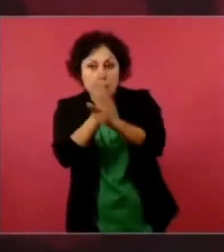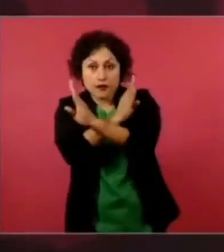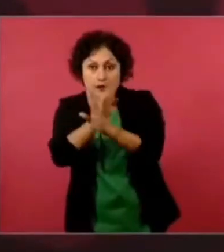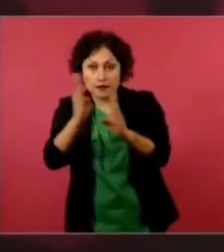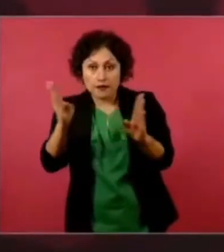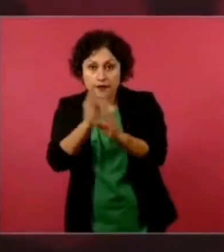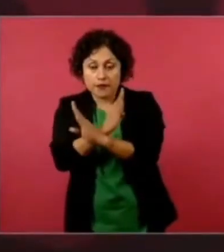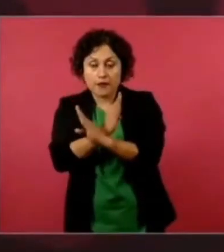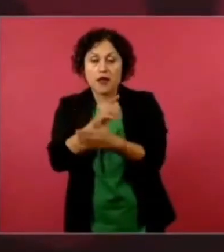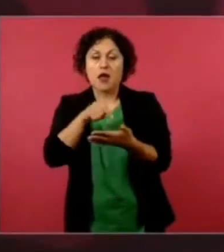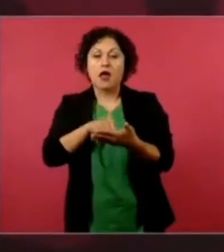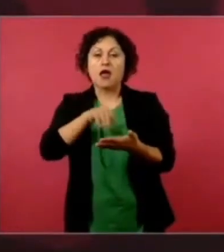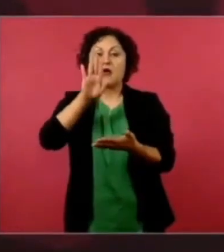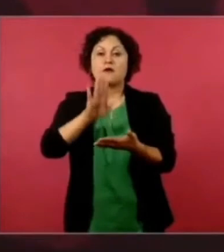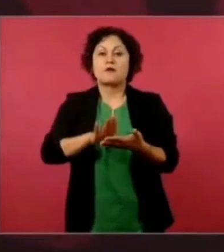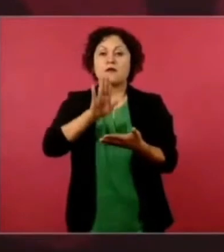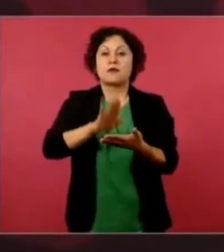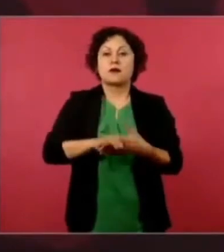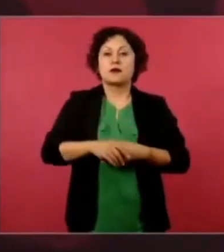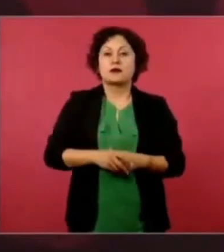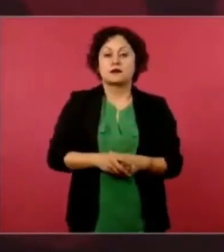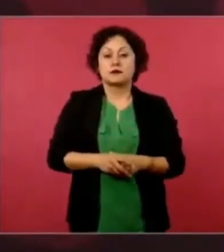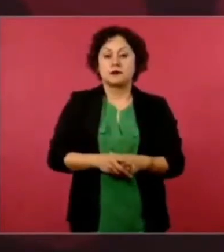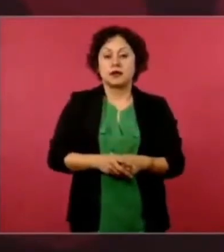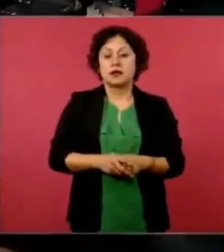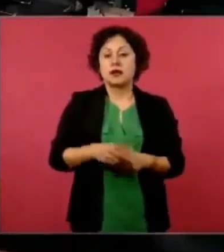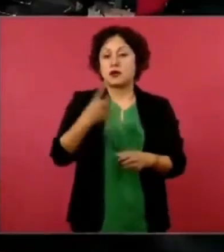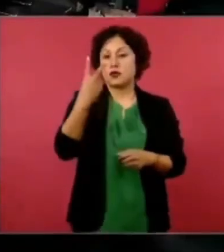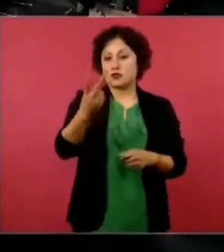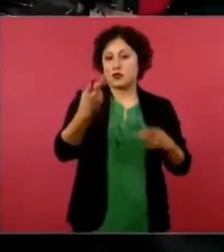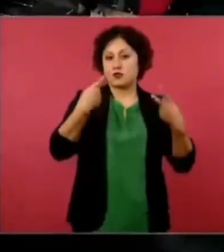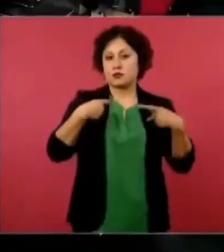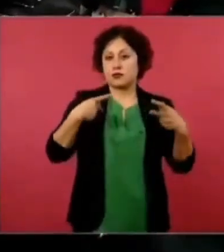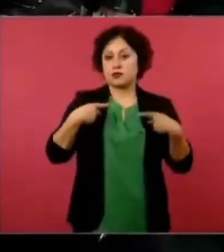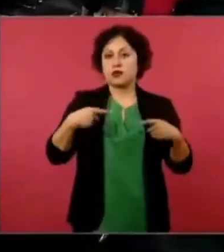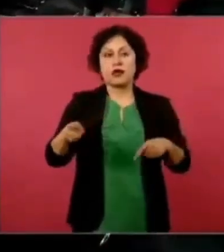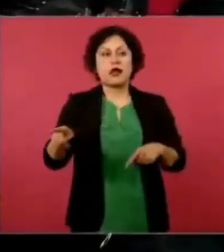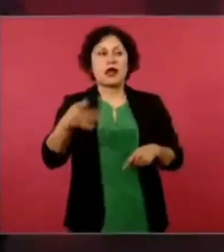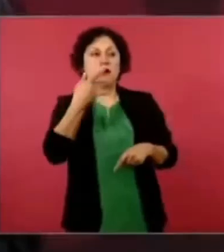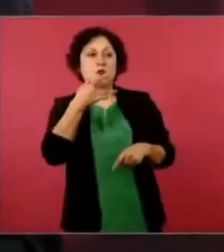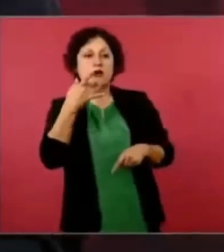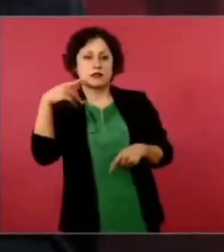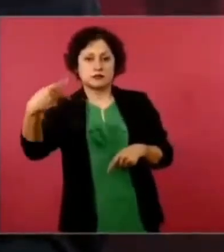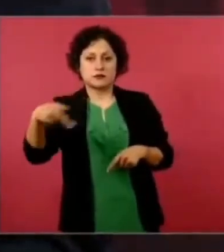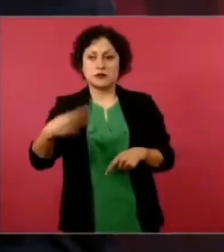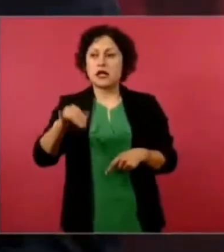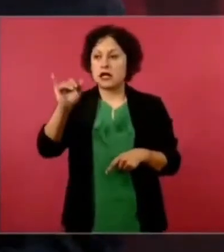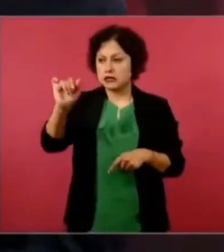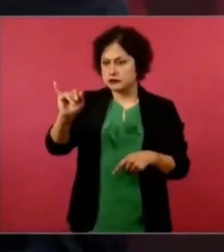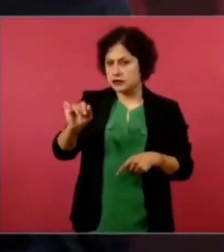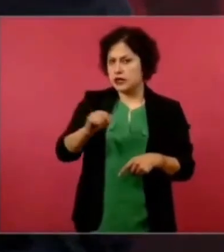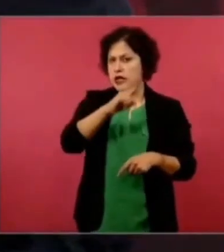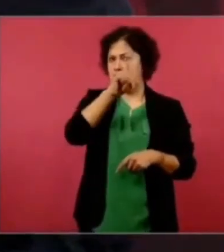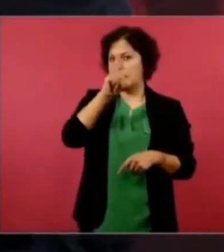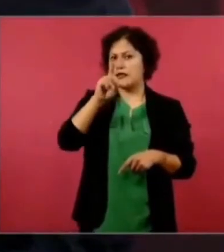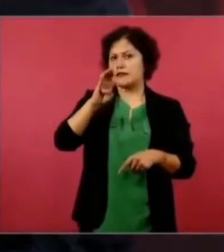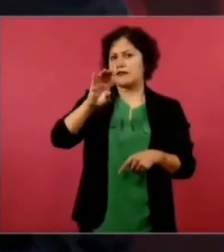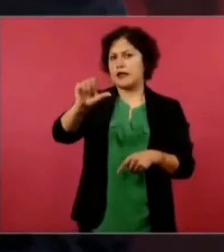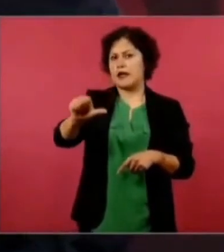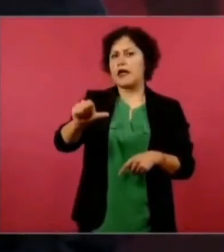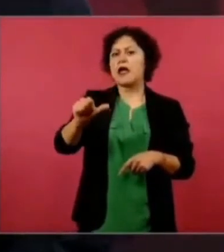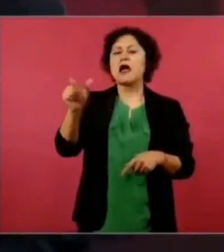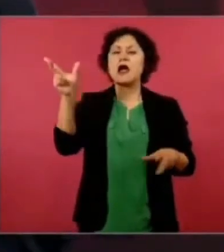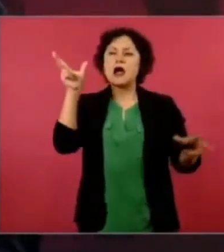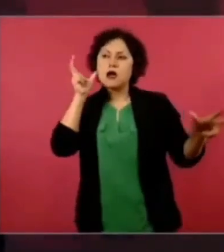supuestos miembros Y textos de su WhatsApp. de la, sí, pero sobre todo las escuchas de la DEA, en donde